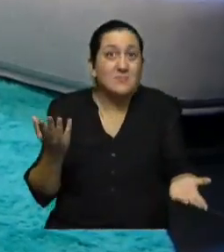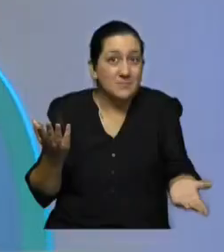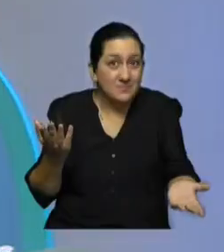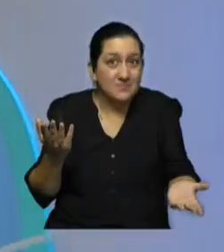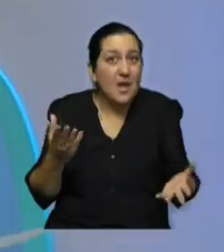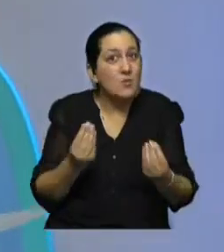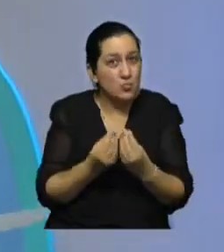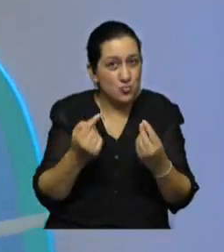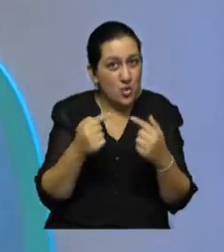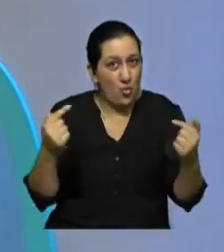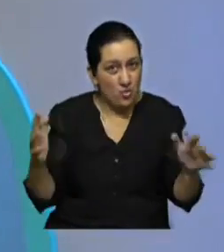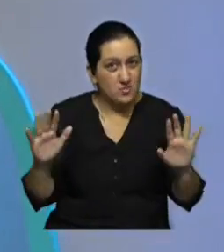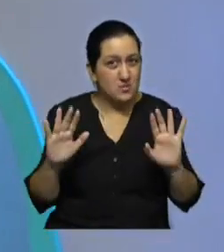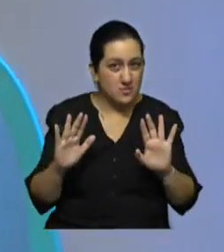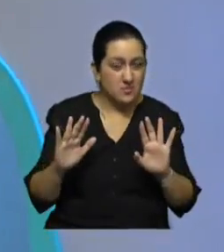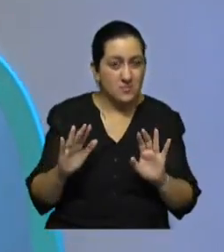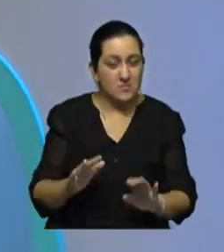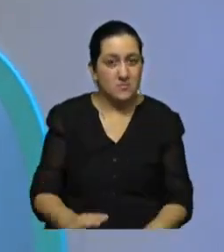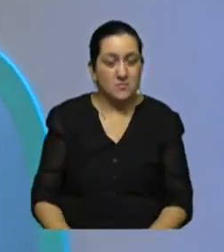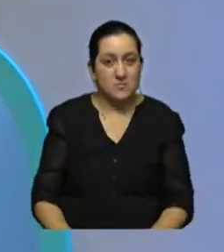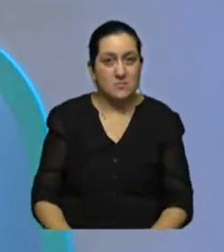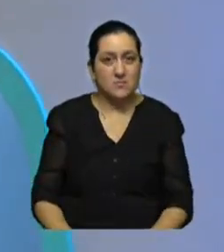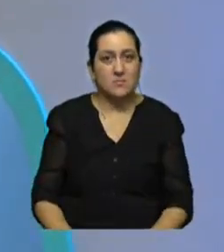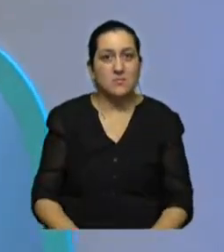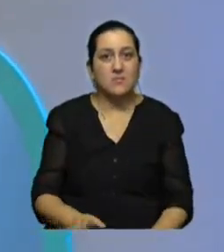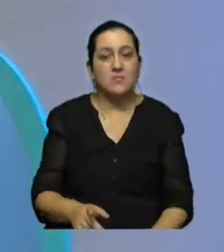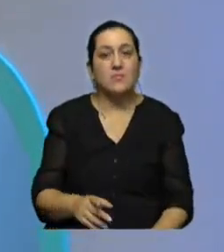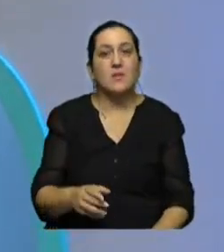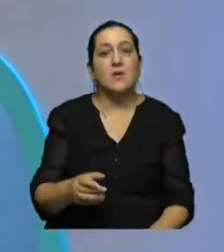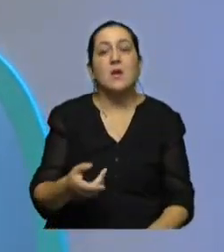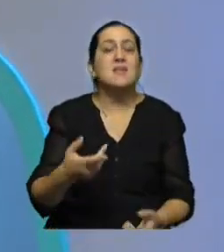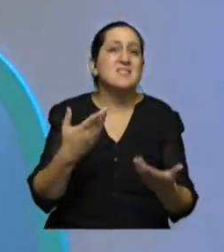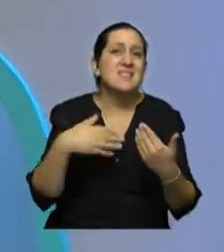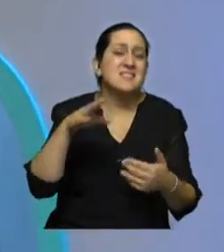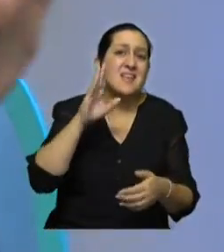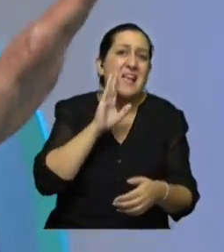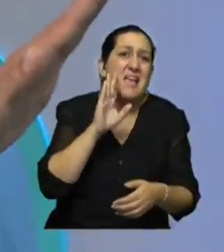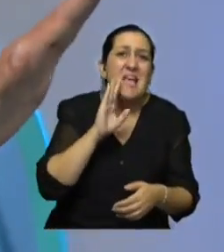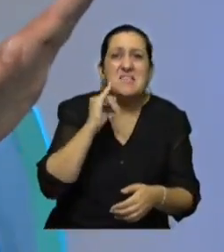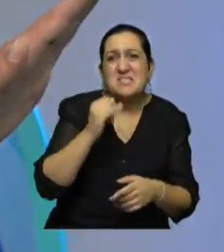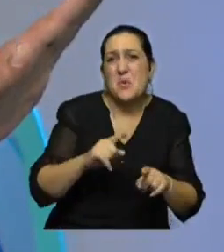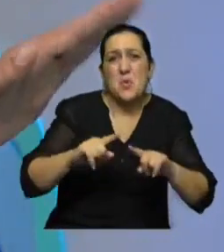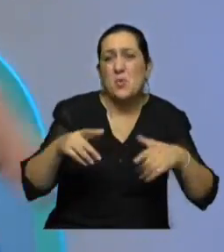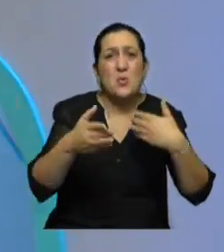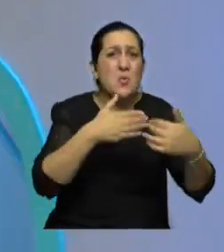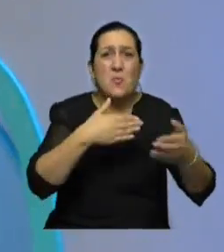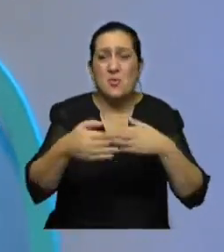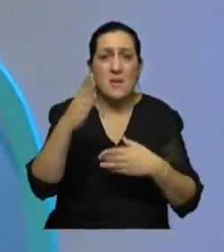Hay muchas cosas que están en el tema y no hagamos ruido porque la orientación sexual de Penadez nadie la cuestionó.